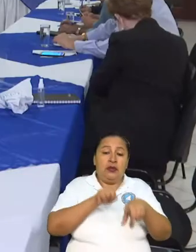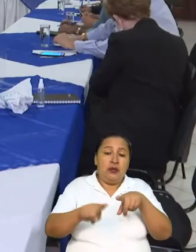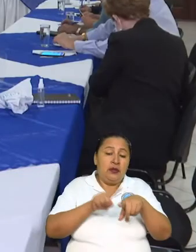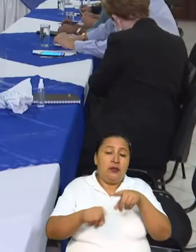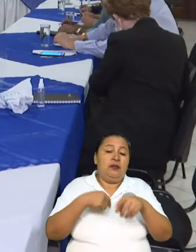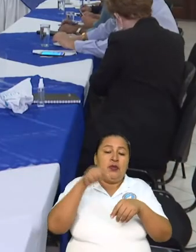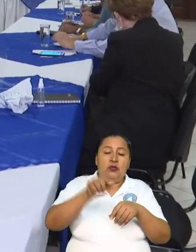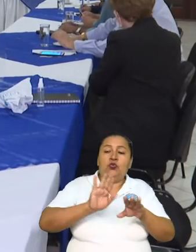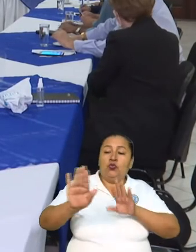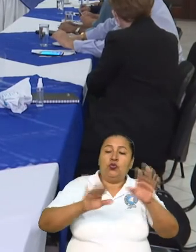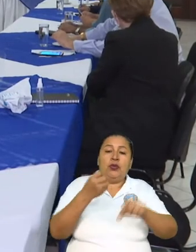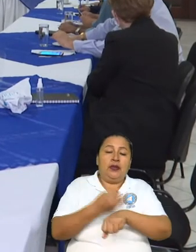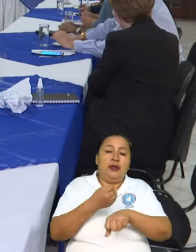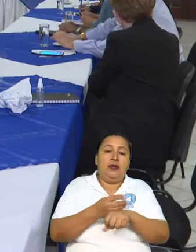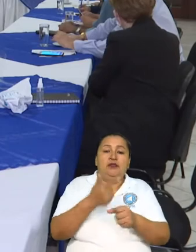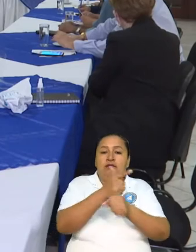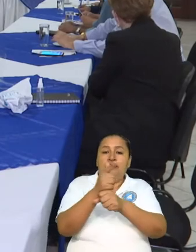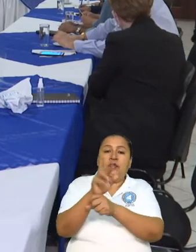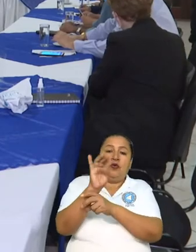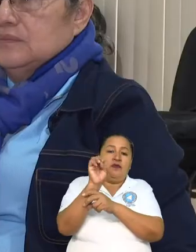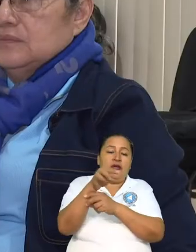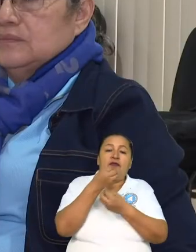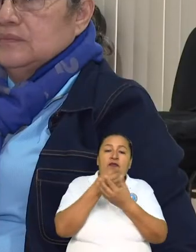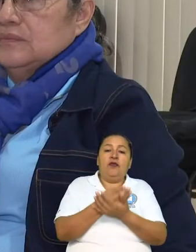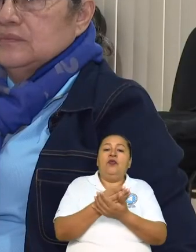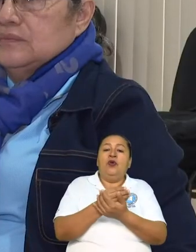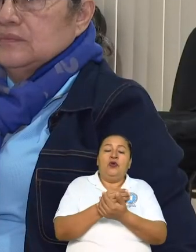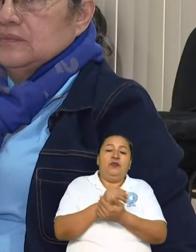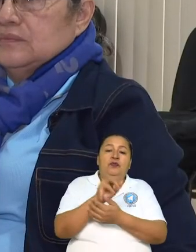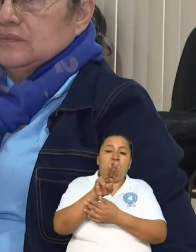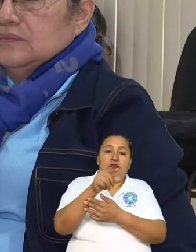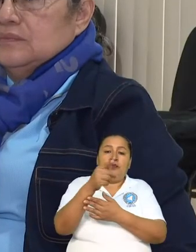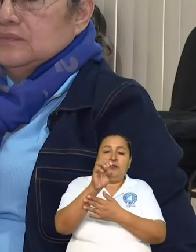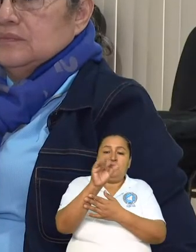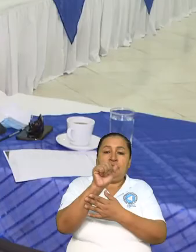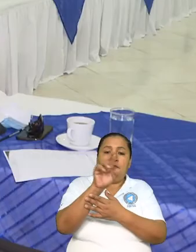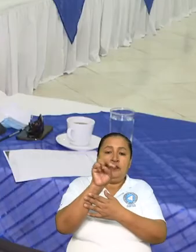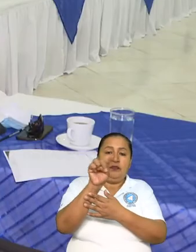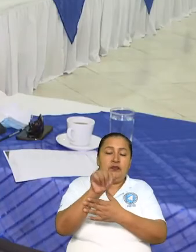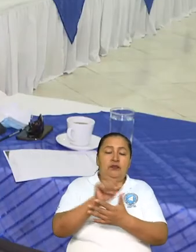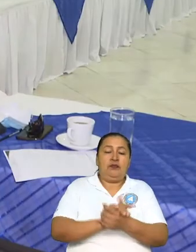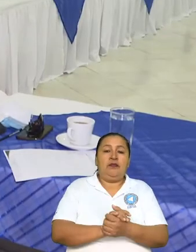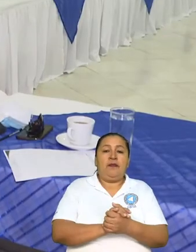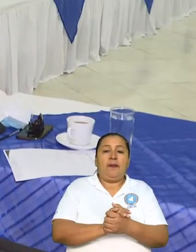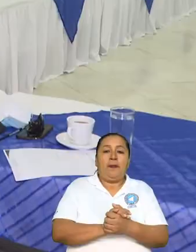las respectivas alcaldías. Con cámara de Rubén Castro para el canal parlamentario, les informó Miguel Carranza Mena.